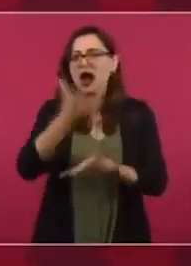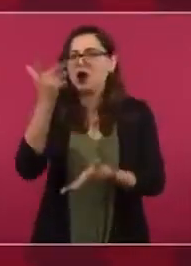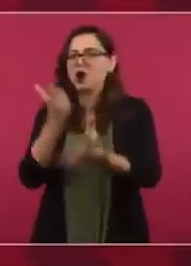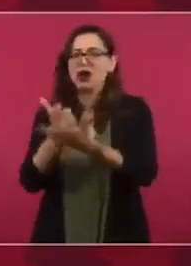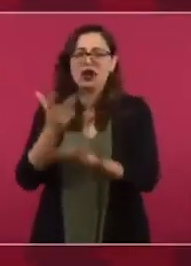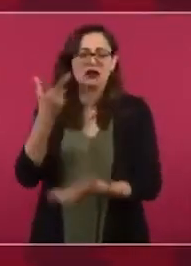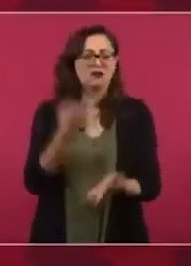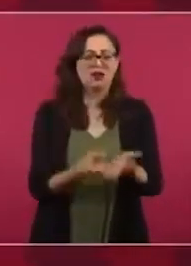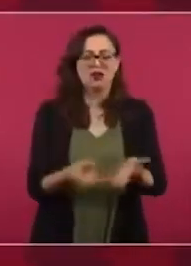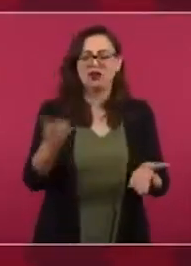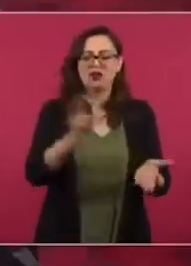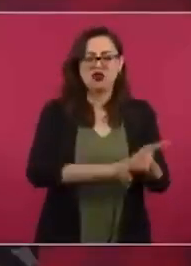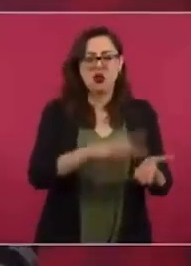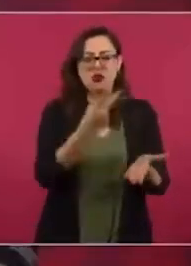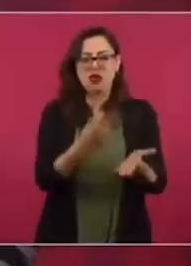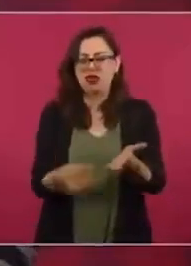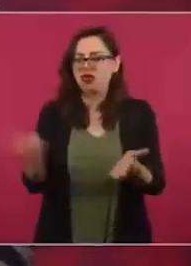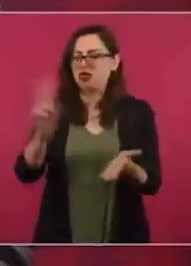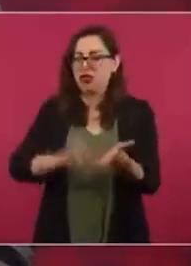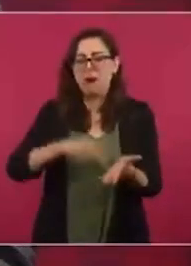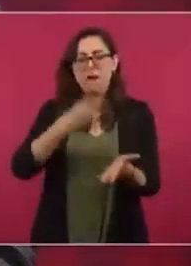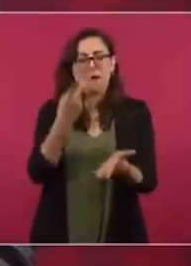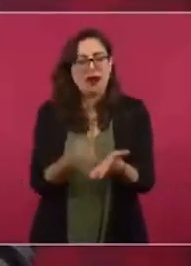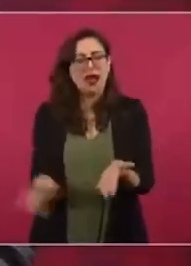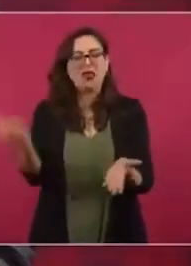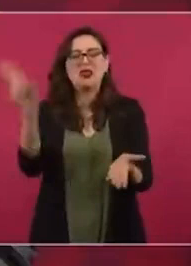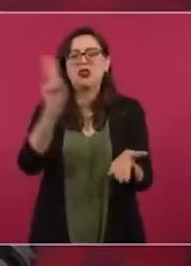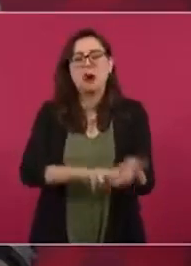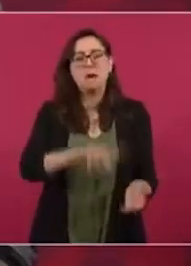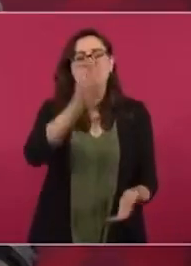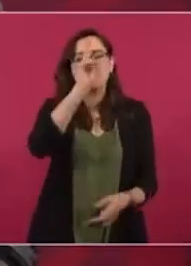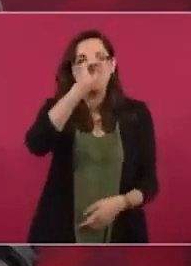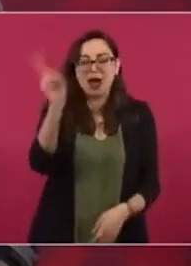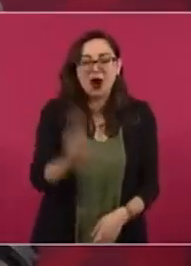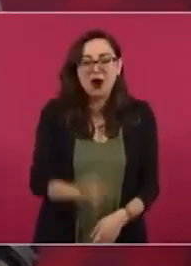hasta en más de 5 veces.